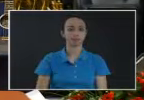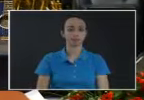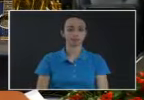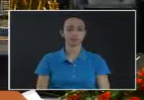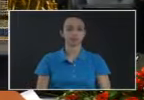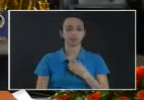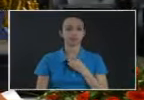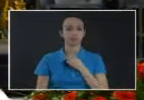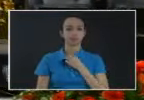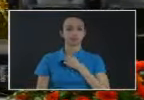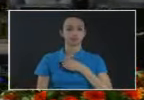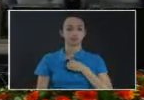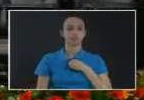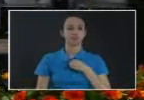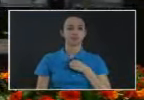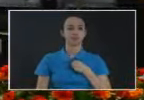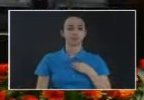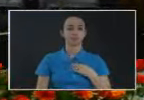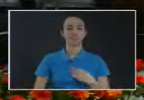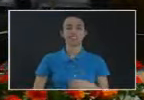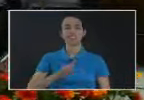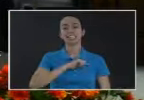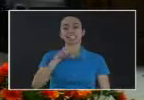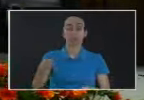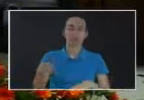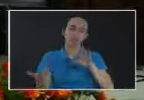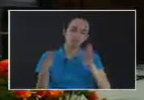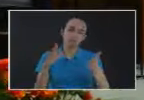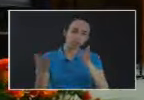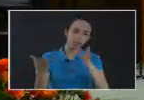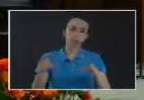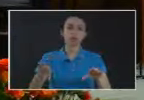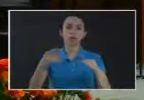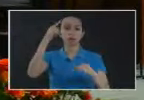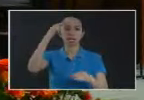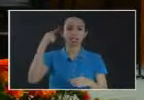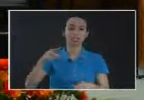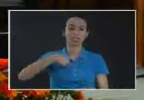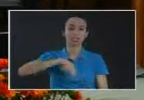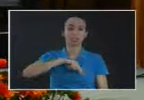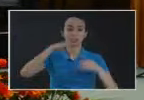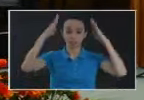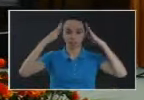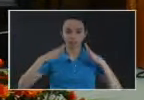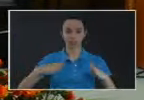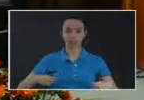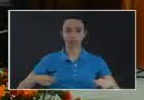Hermanos, estamos como el día de nuestra boda. ¿Se acuerda usted ese día?